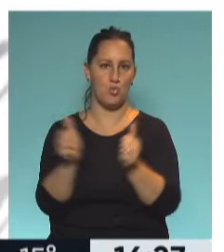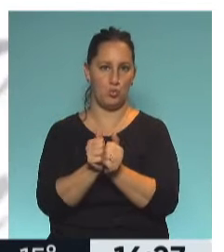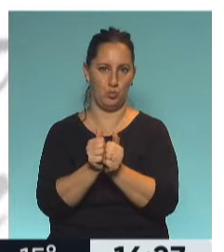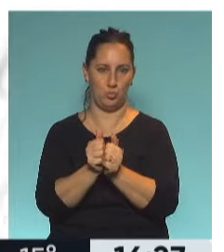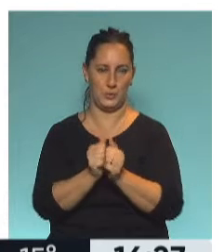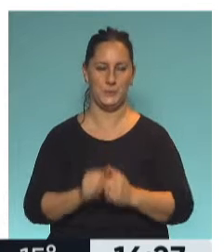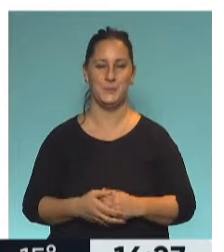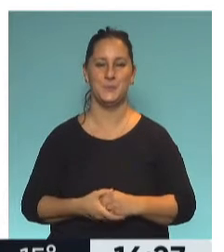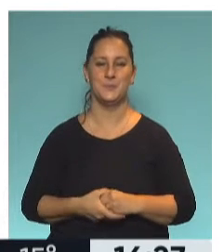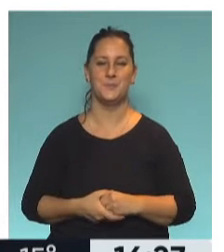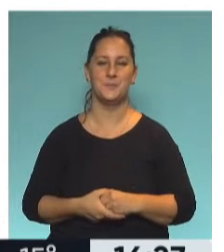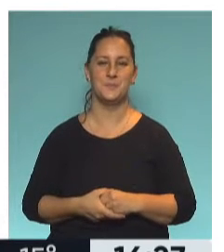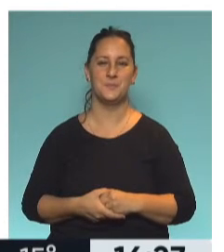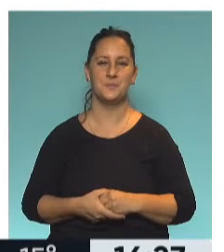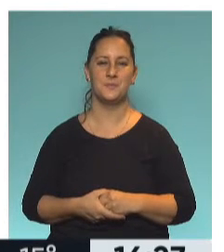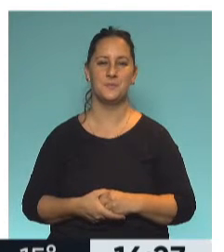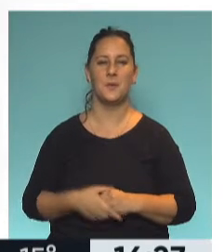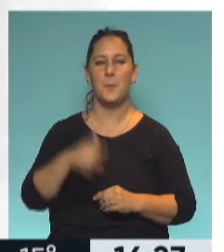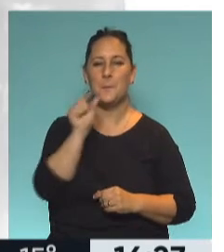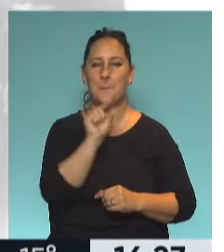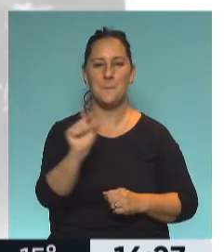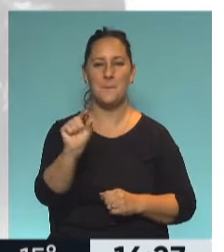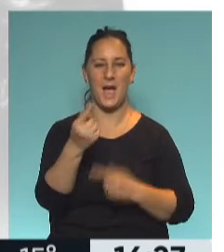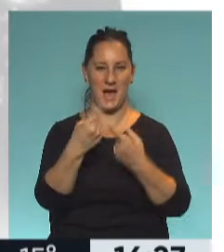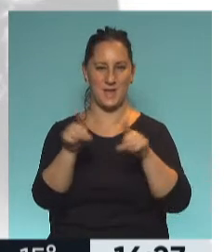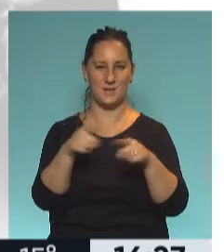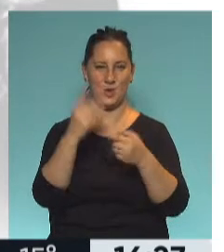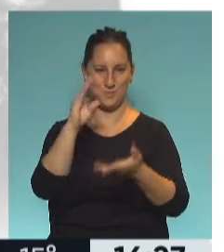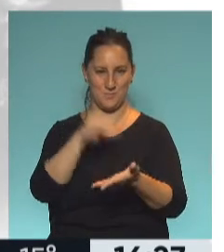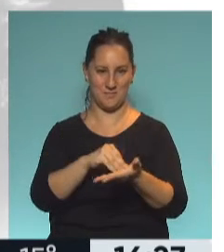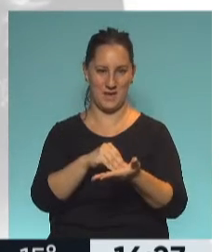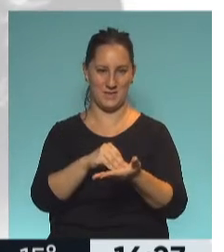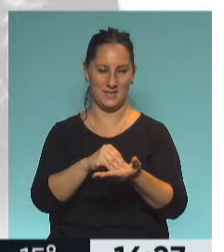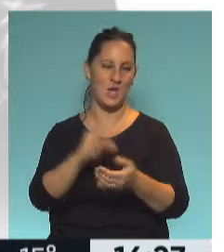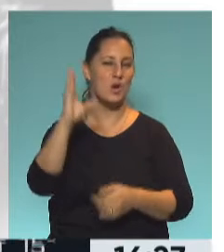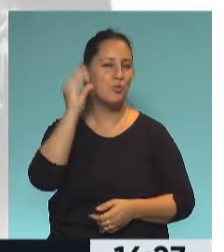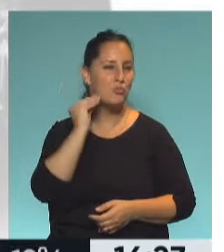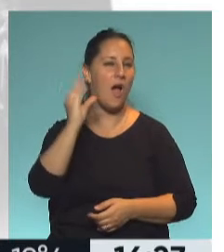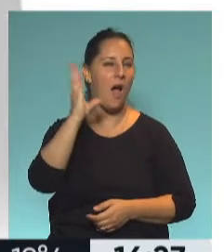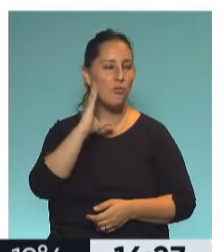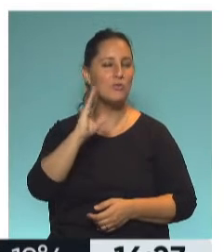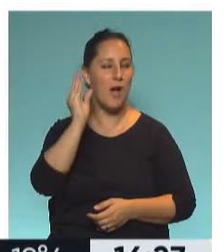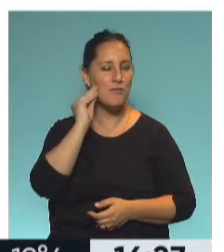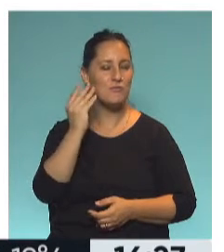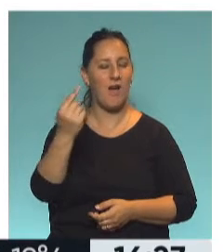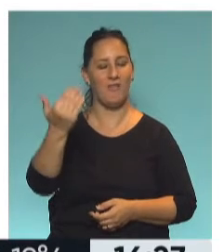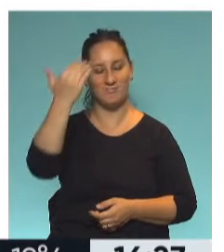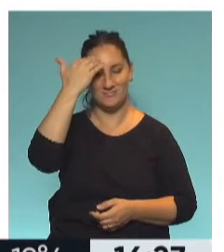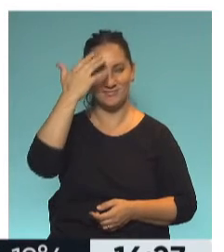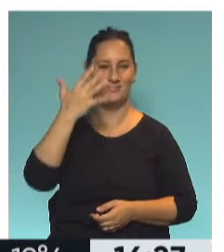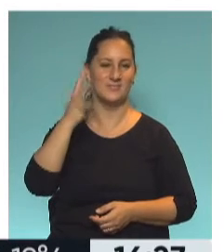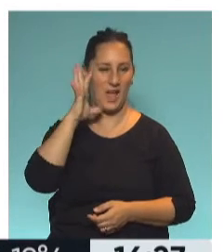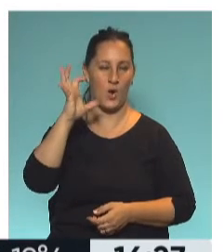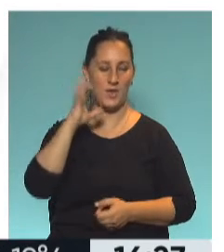vivo. Ahora vamos a compartir un fragmentito más de la canción, que así de paso la vamos escuchando y la vamos incorporando. ¿Eh? Ya, a ver,